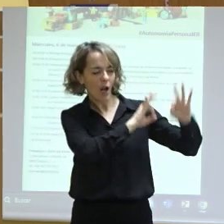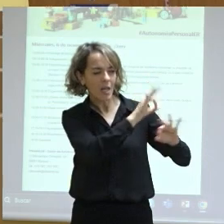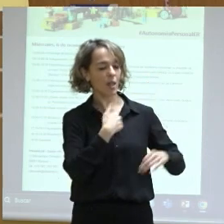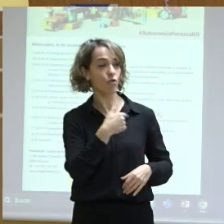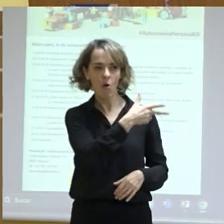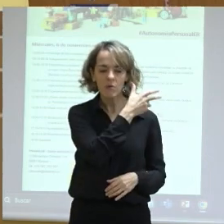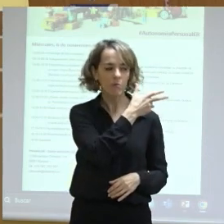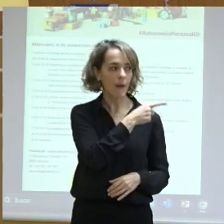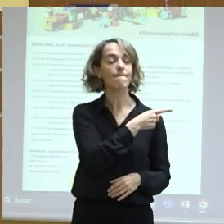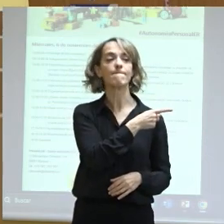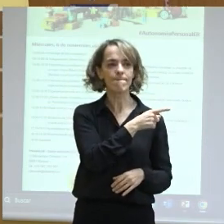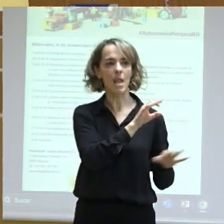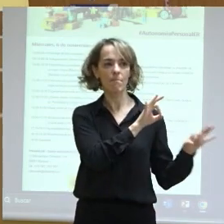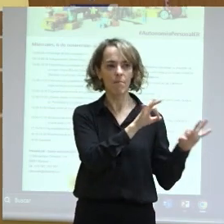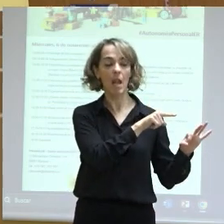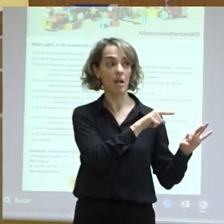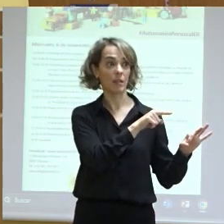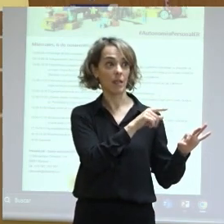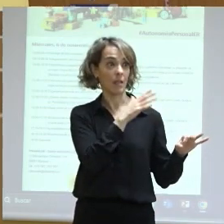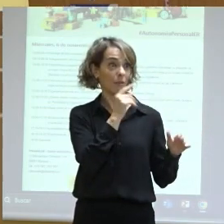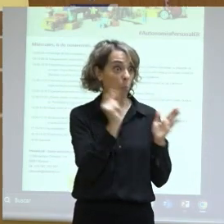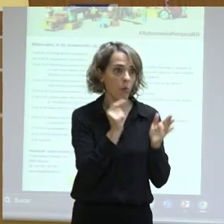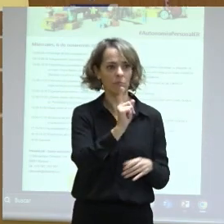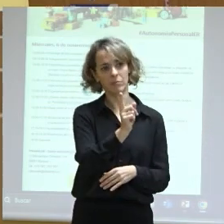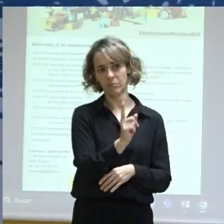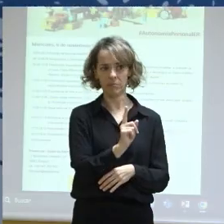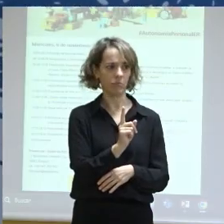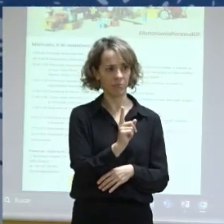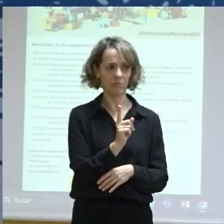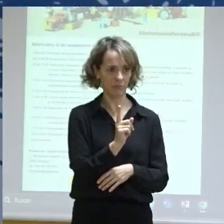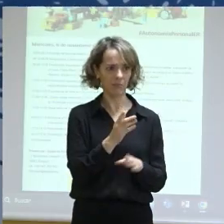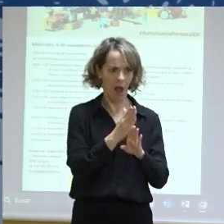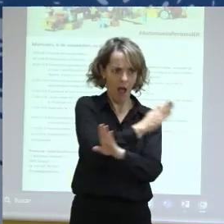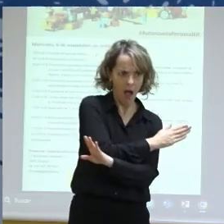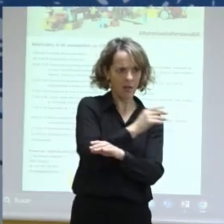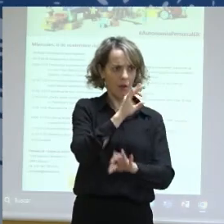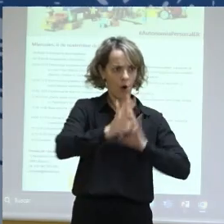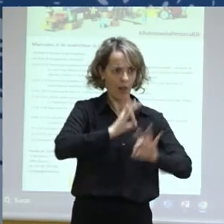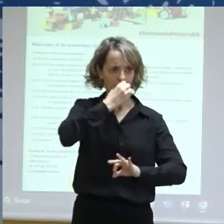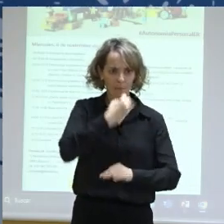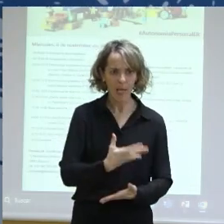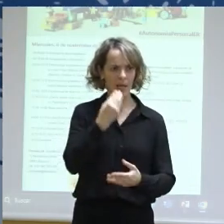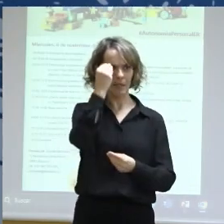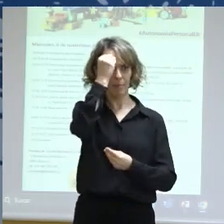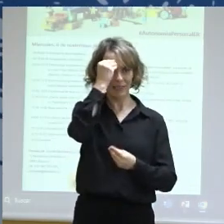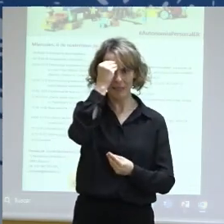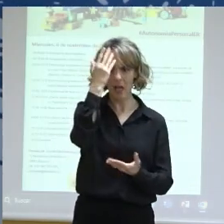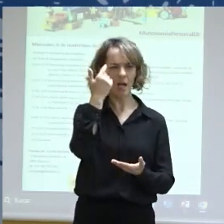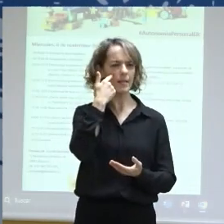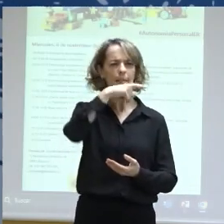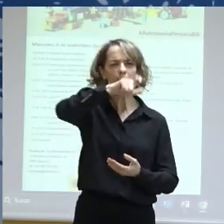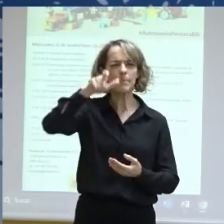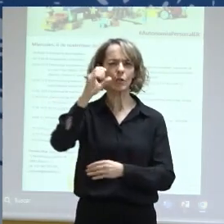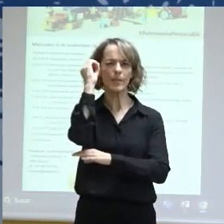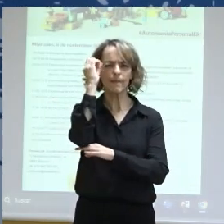y preparándolas, que no se hace en poco tiempo, sino que hace falta tiempo para organizarlo bien, para pensar en personas que